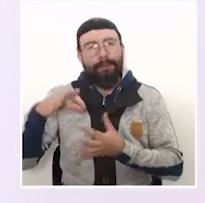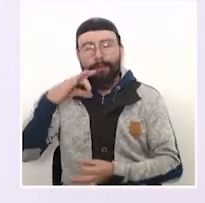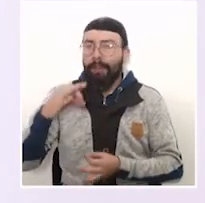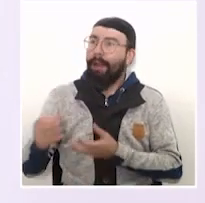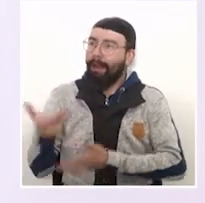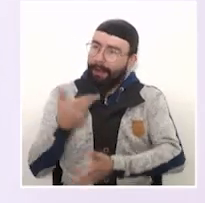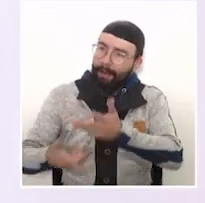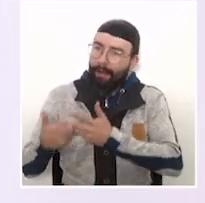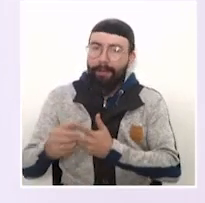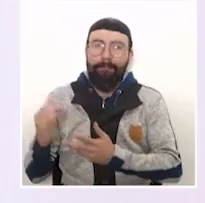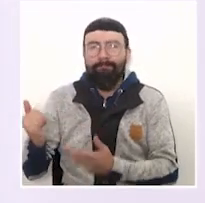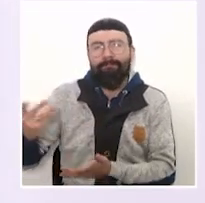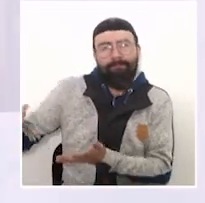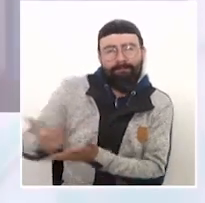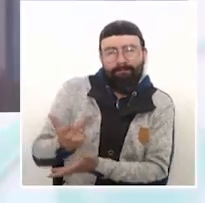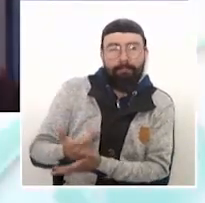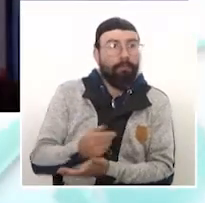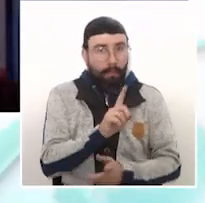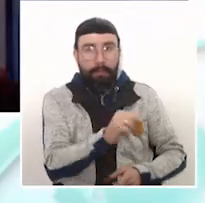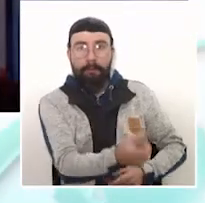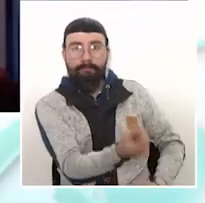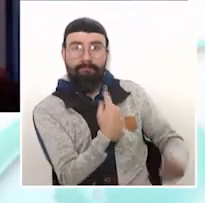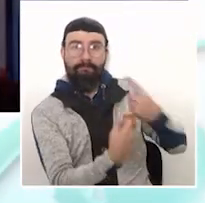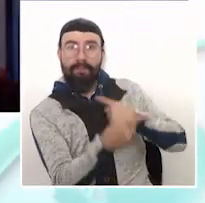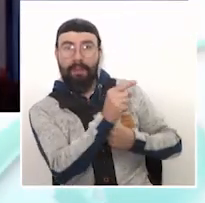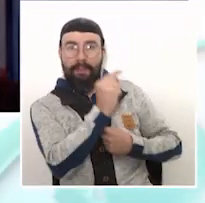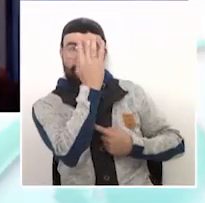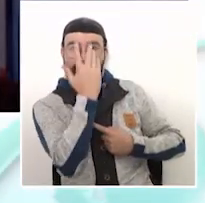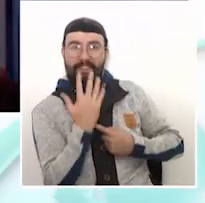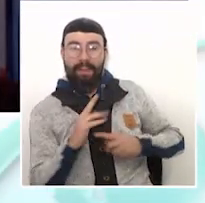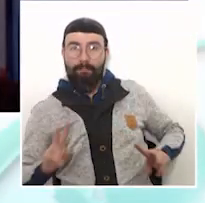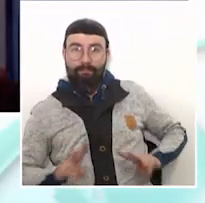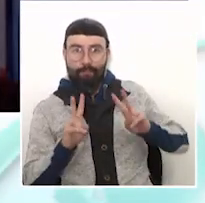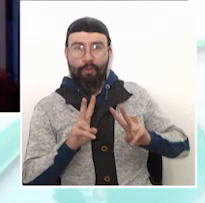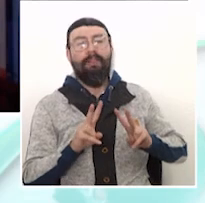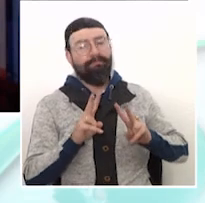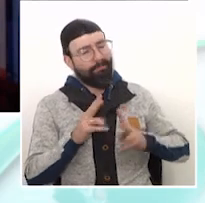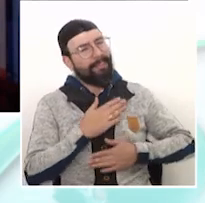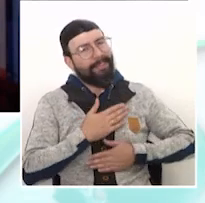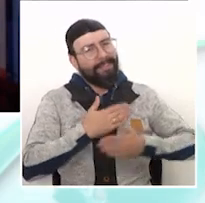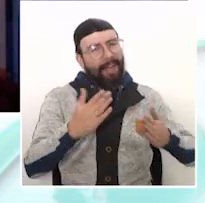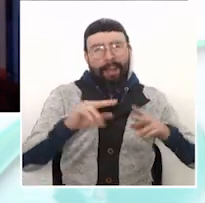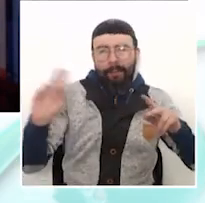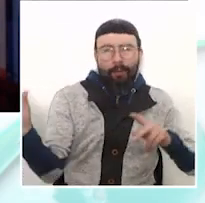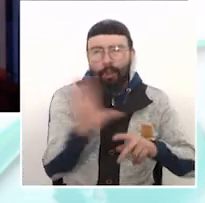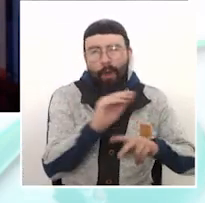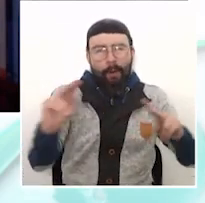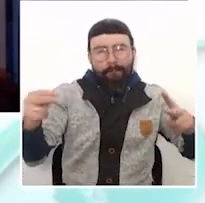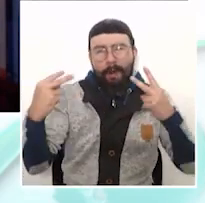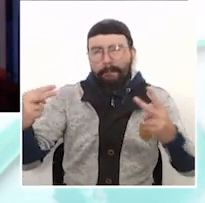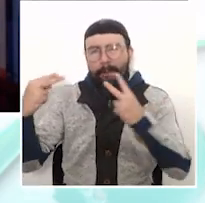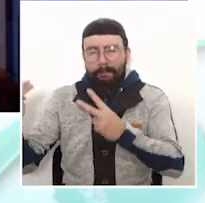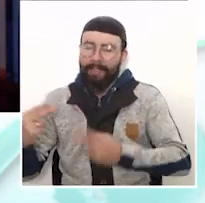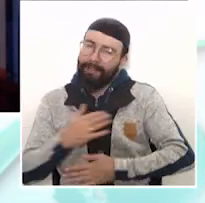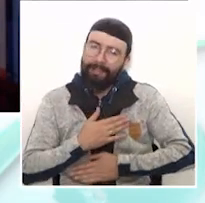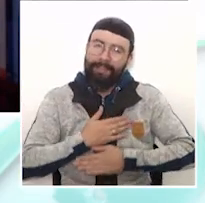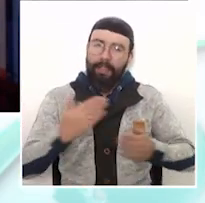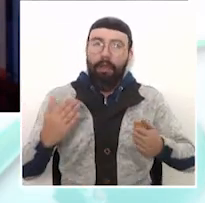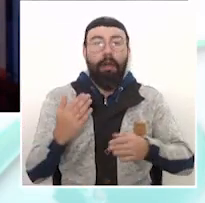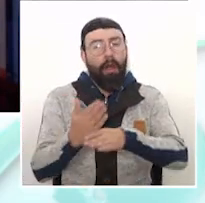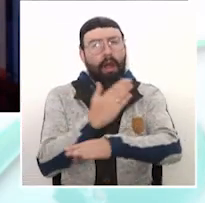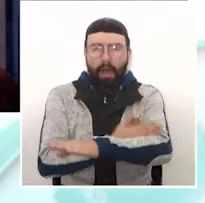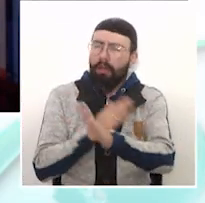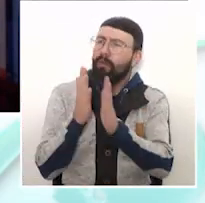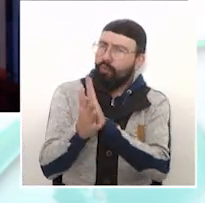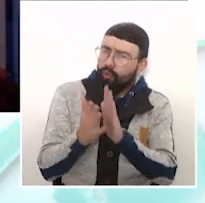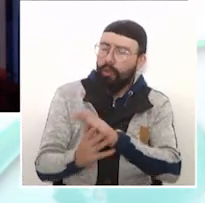Estamos recibiendo preguntas a través de Facebook Live, saludando a todas las personas que nos están viendo en este momento. Y hemos hablado acerca de unos pilares